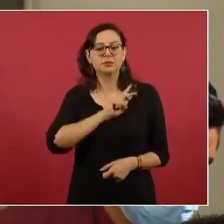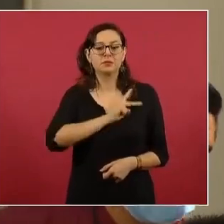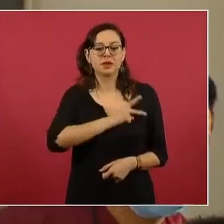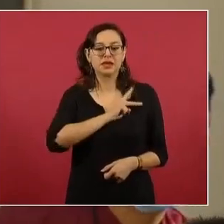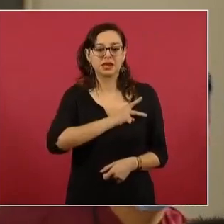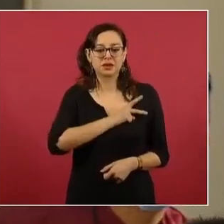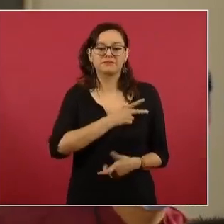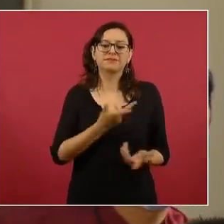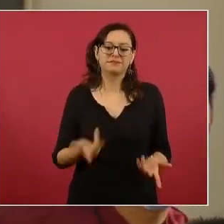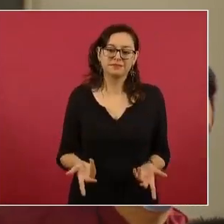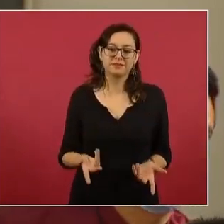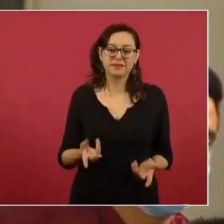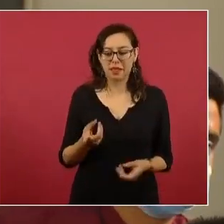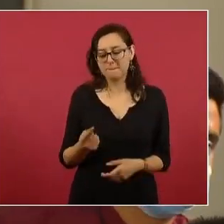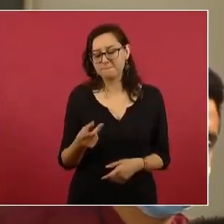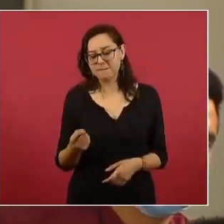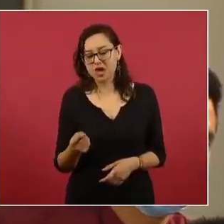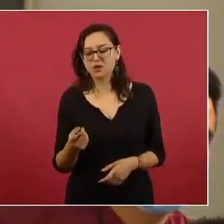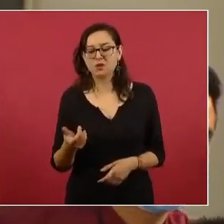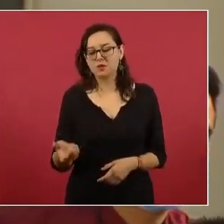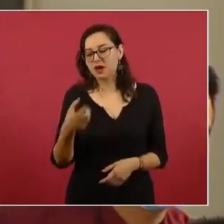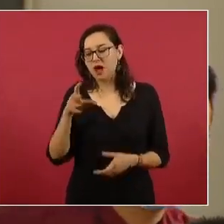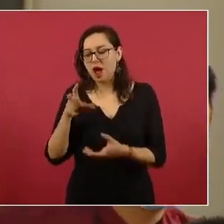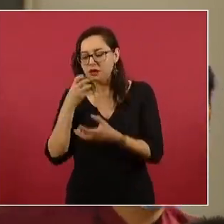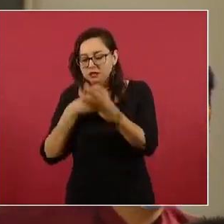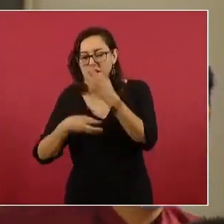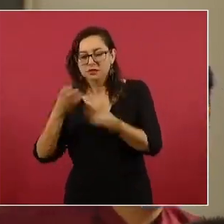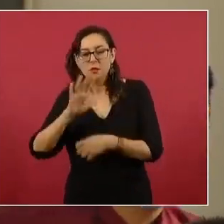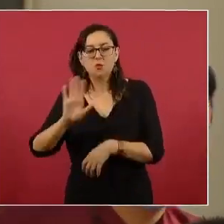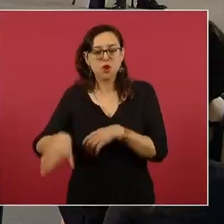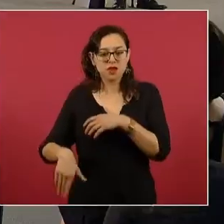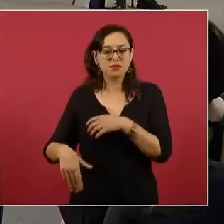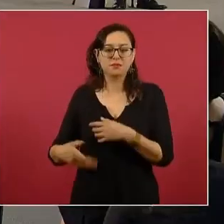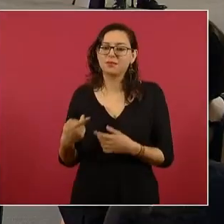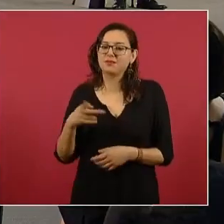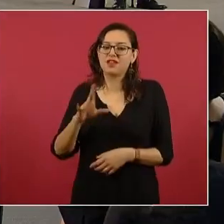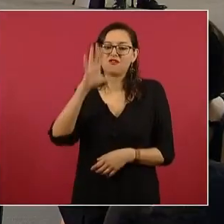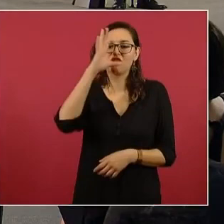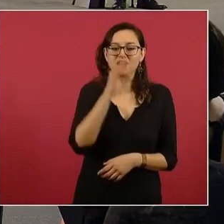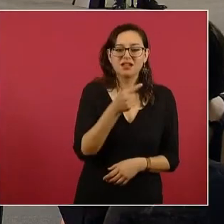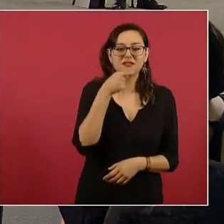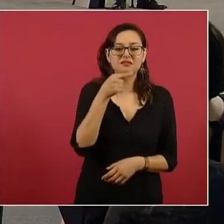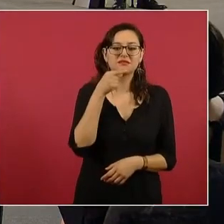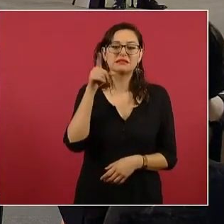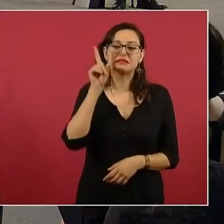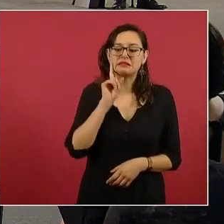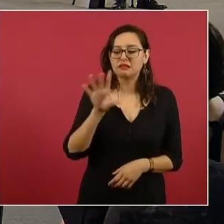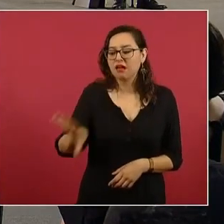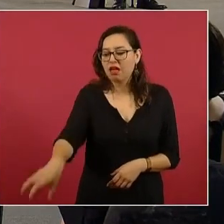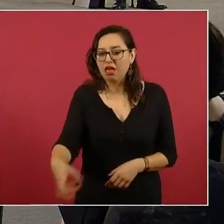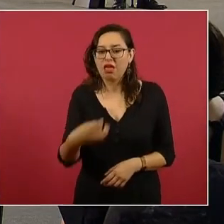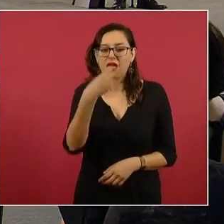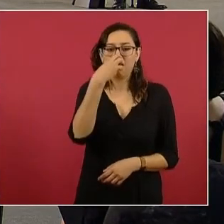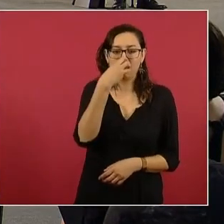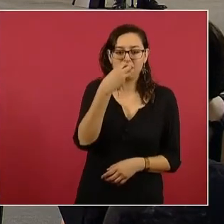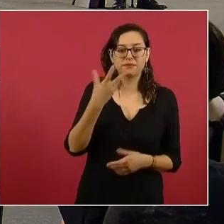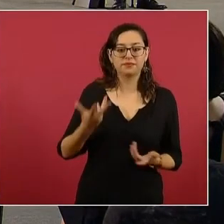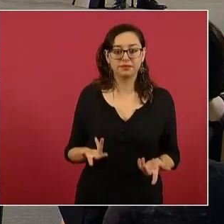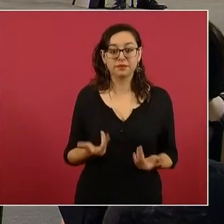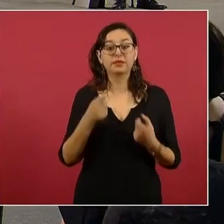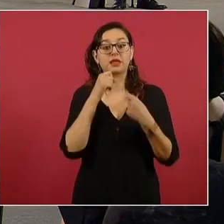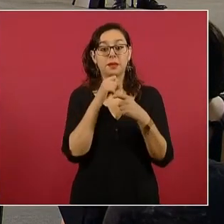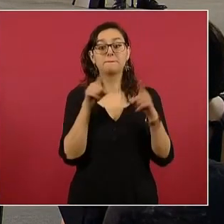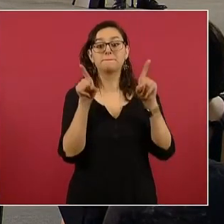la dejó ahí para matar a su perro. Más tarde tuvimos conocimiento que en Santiago Tianguistenco, Estado de México,